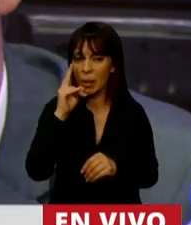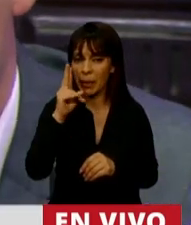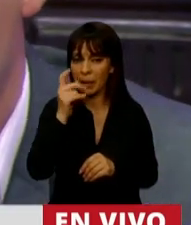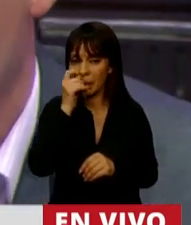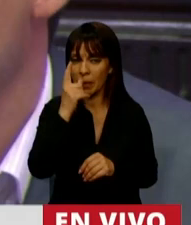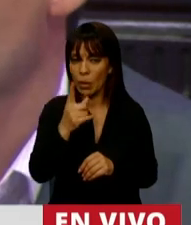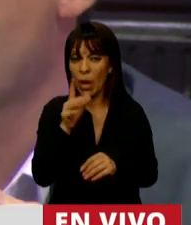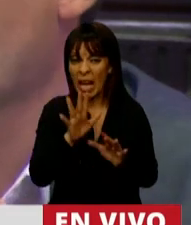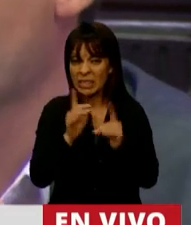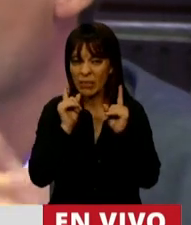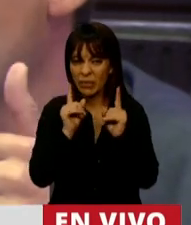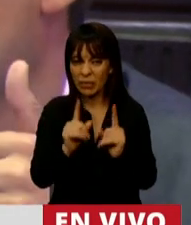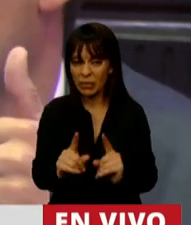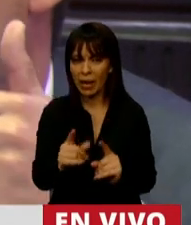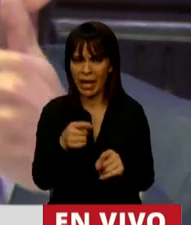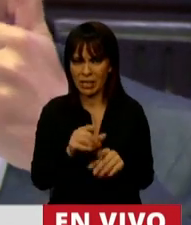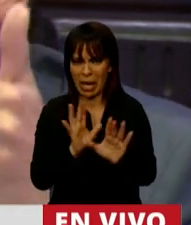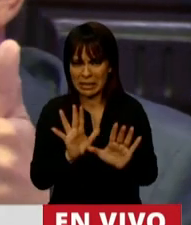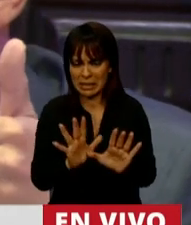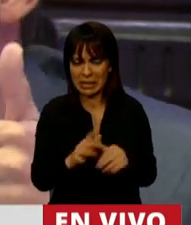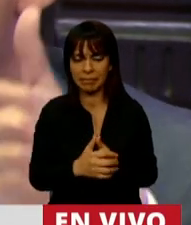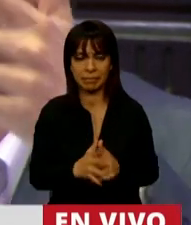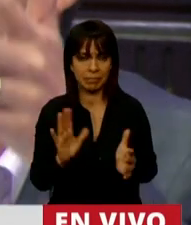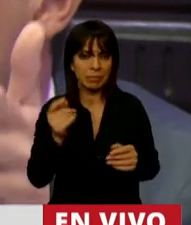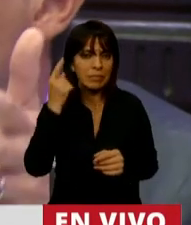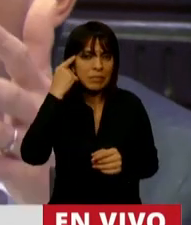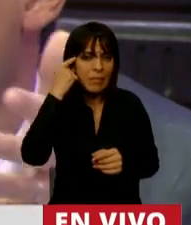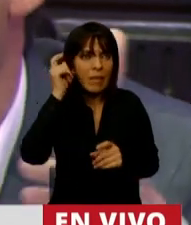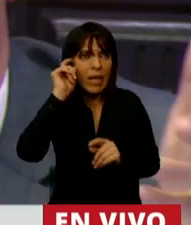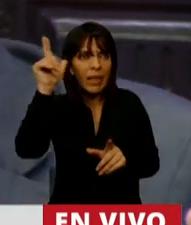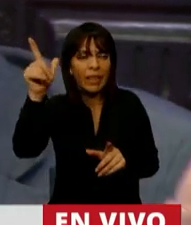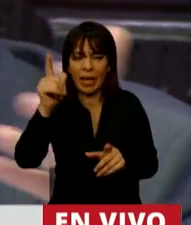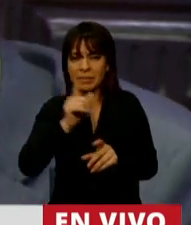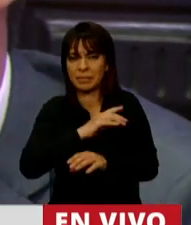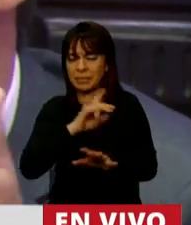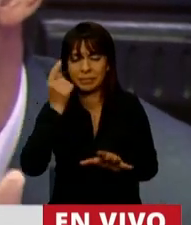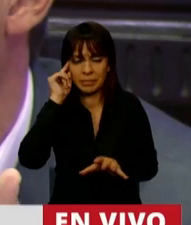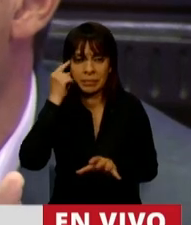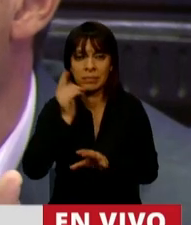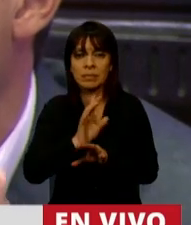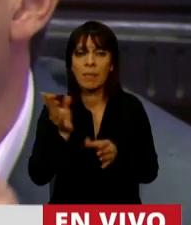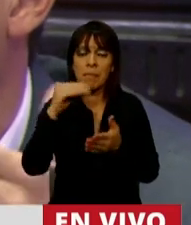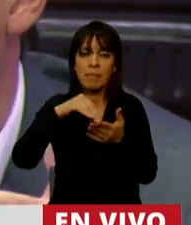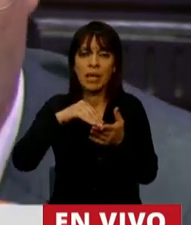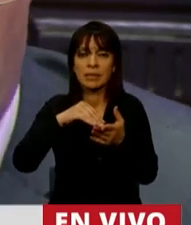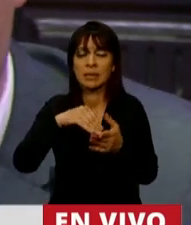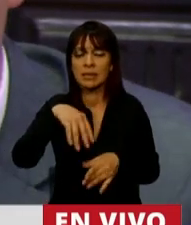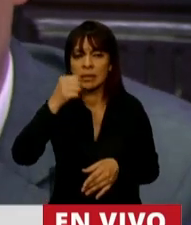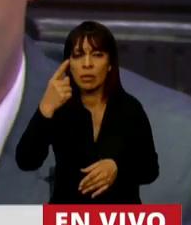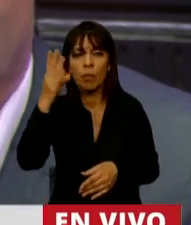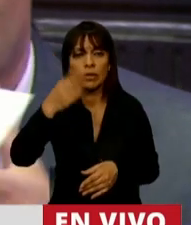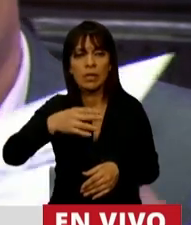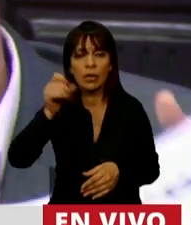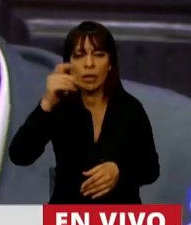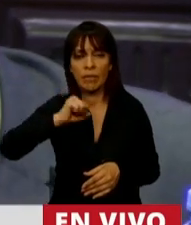como consistente. Es una proyección delirante que se suma al 29% de inflación anual, que es lo que estiman va a haber el